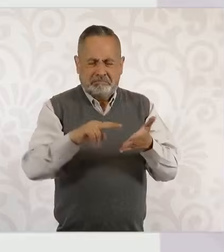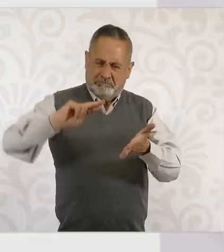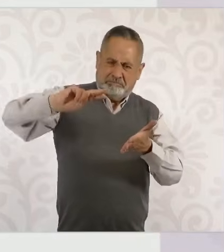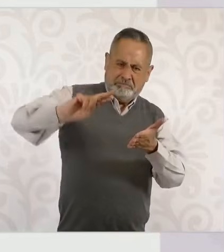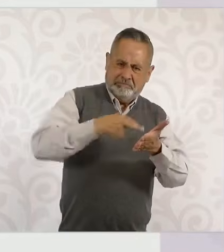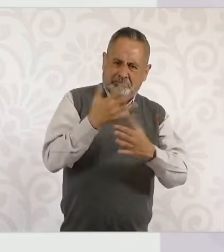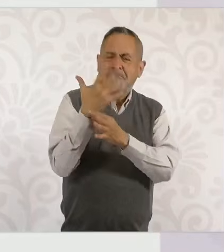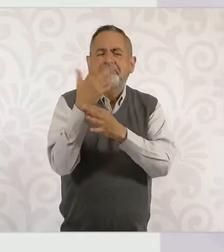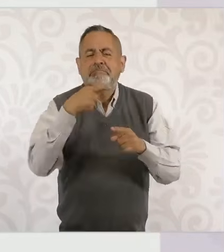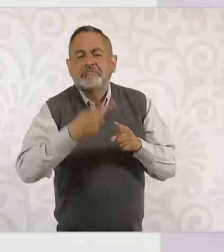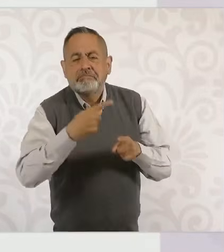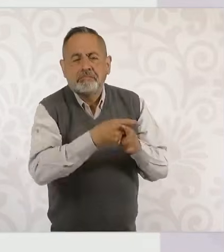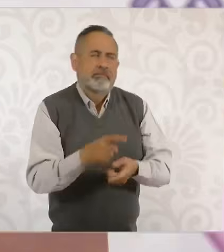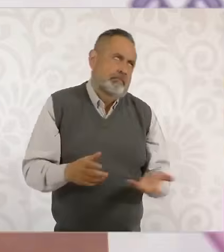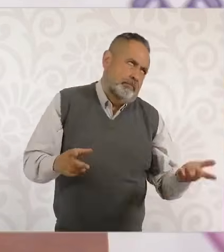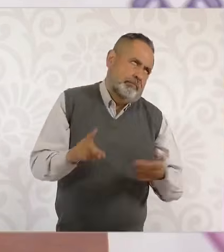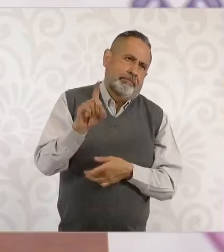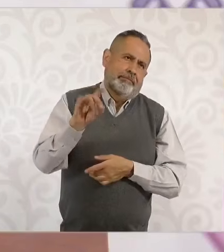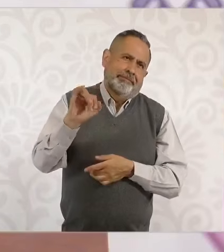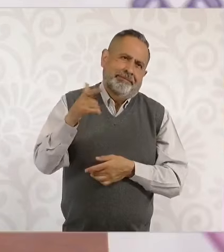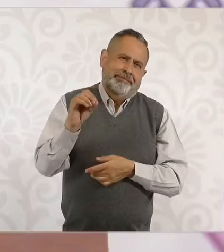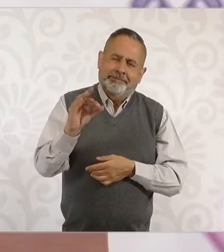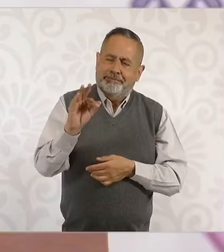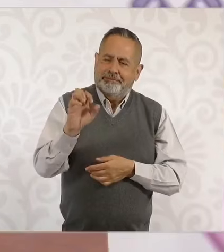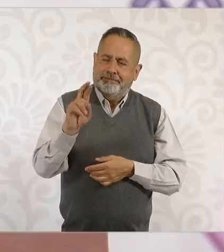firmado por Diego Fernández de Ceballos,